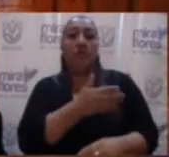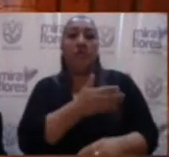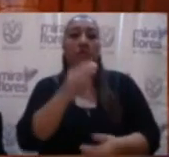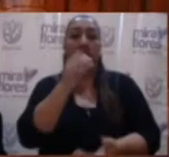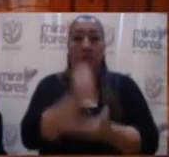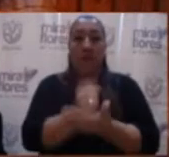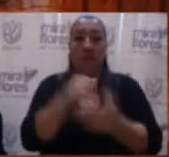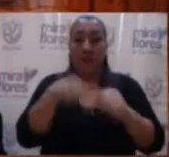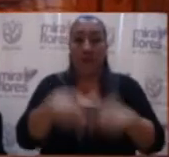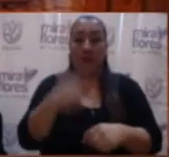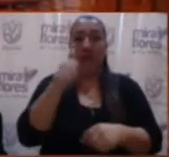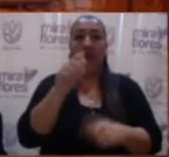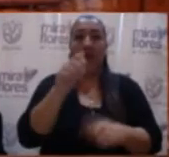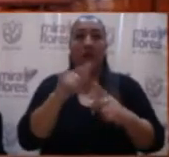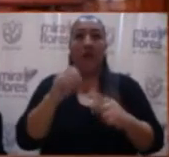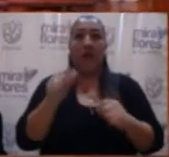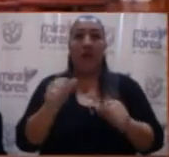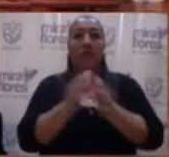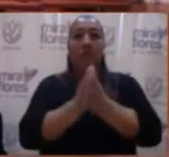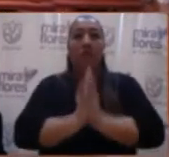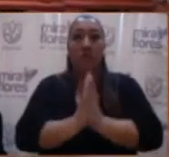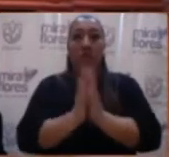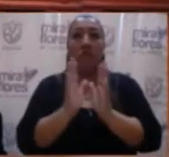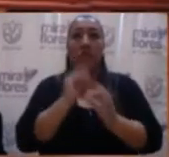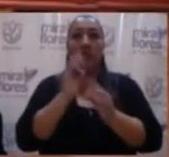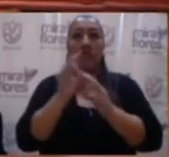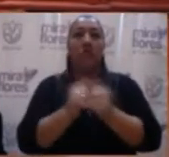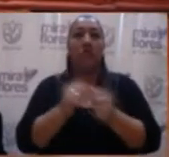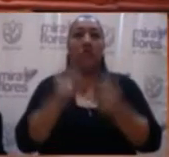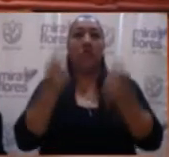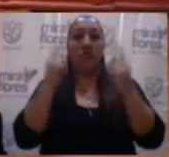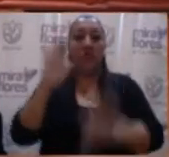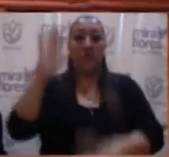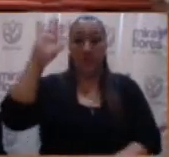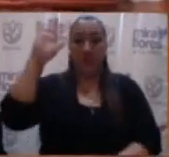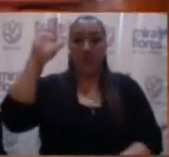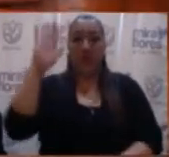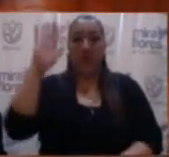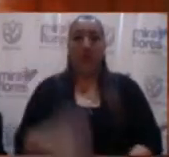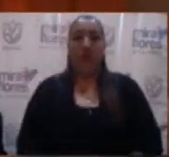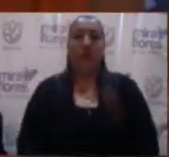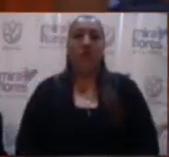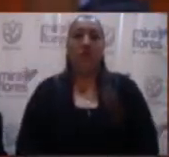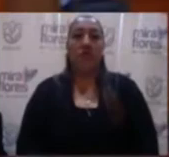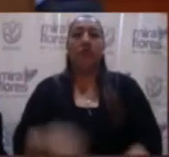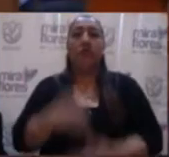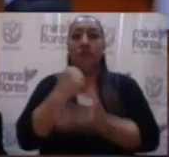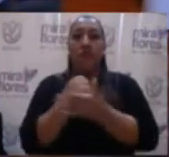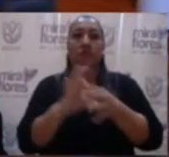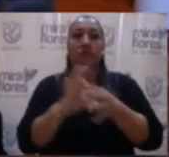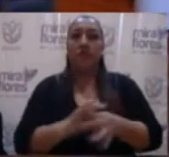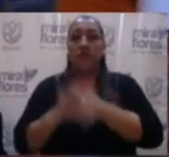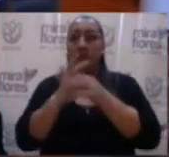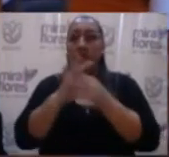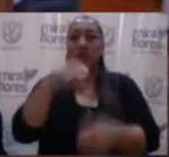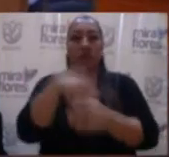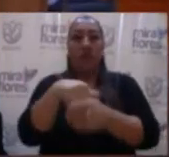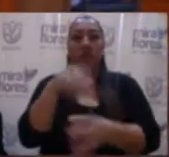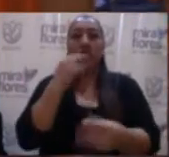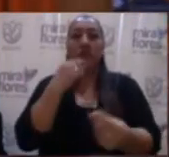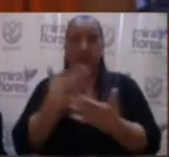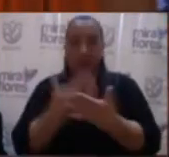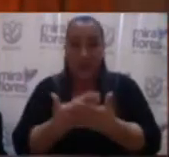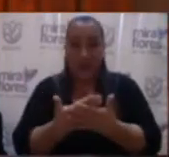de aprobar el acta mencionada, sírvanse expresarlo en señal de conformidad. Se aprueba por unanimidad de votos. Muchas